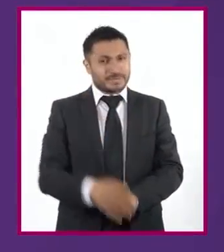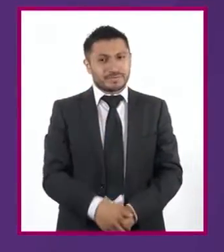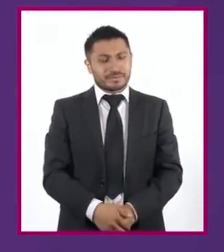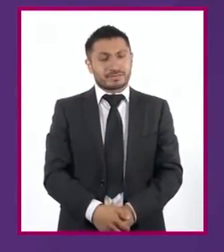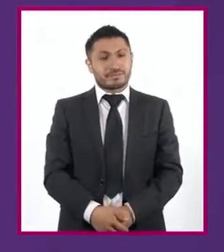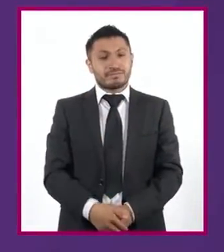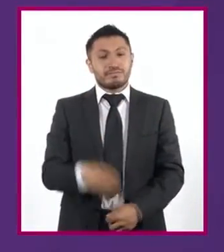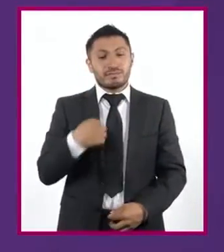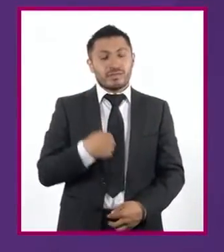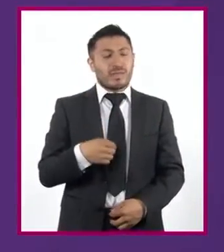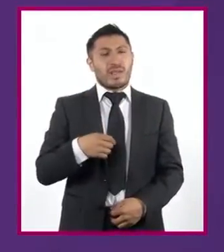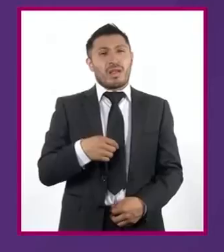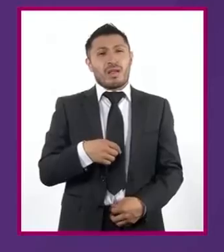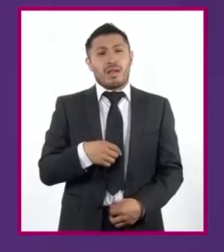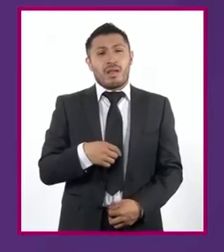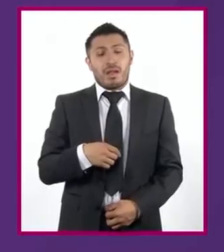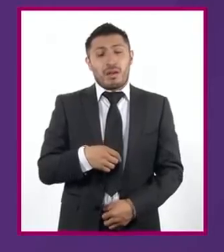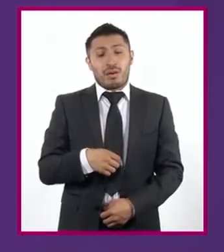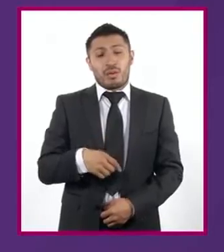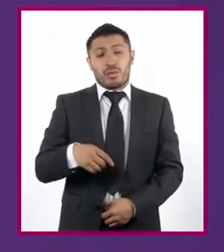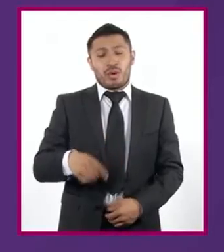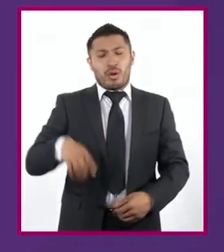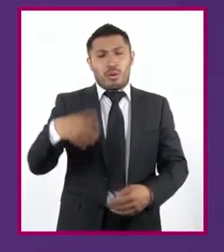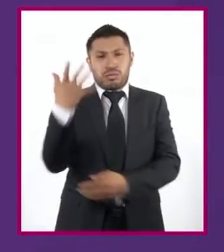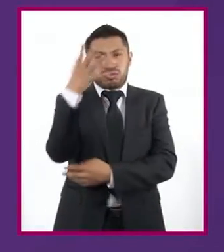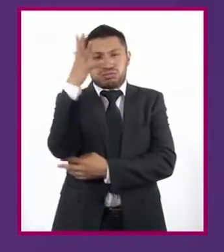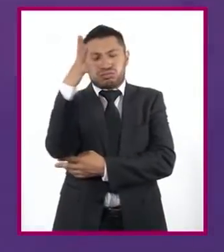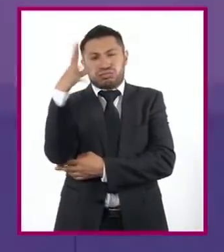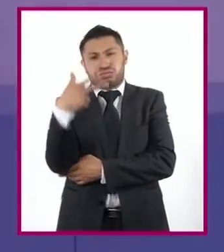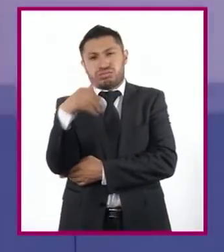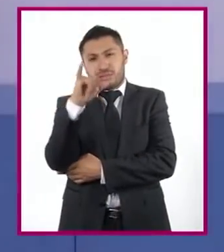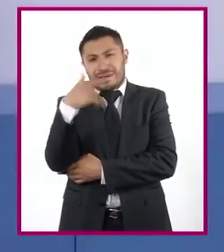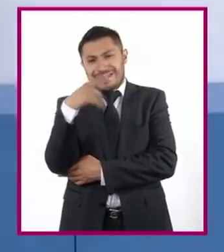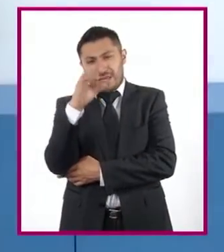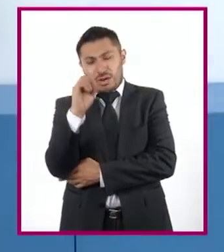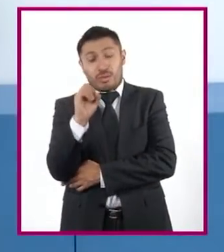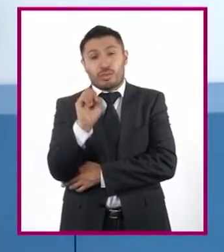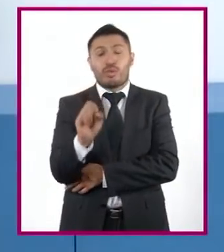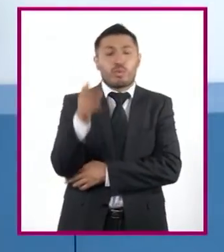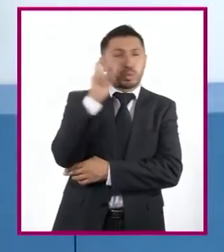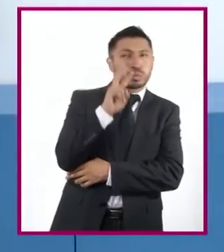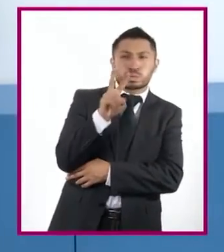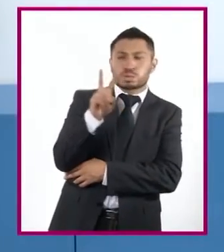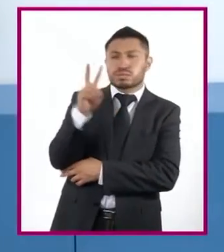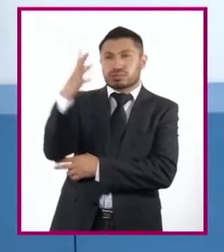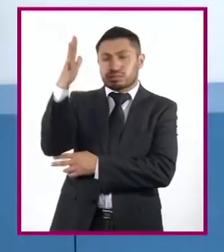Y señalando una vieja y grande higuera que se erguía a poca distancia, prosiguió.